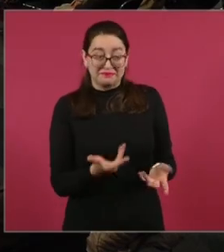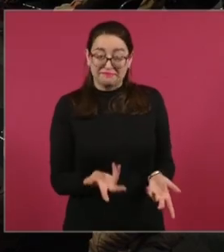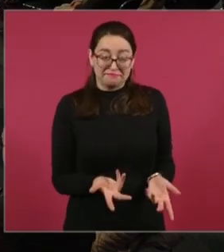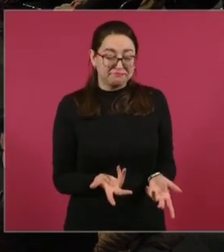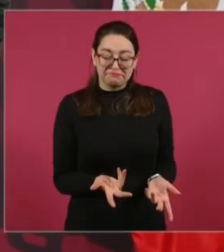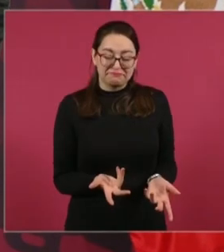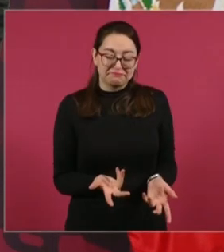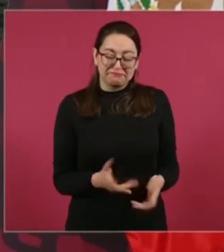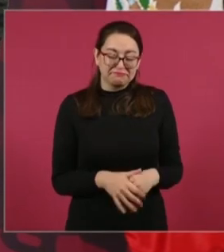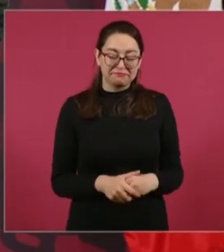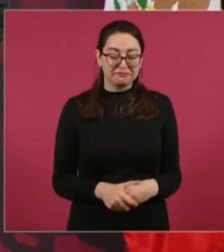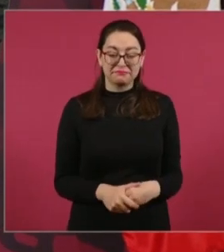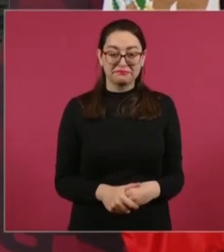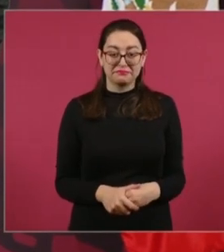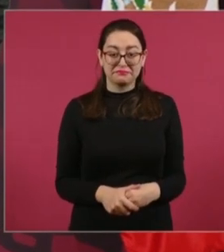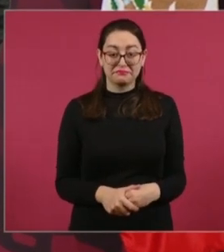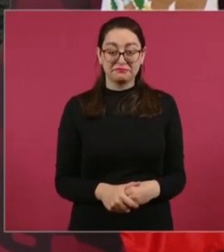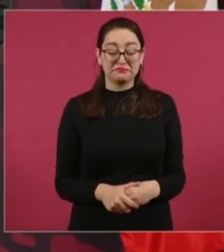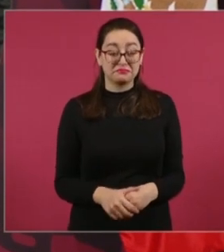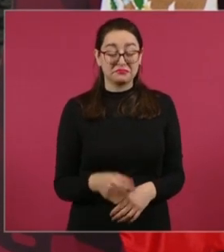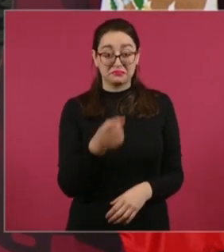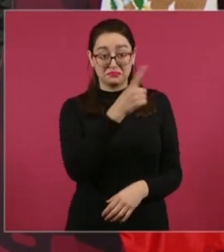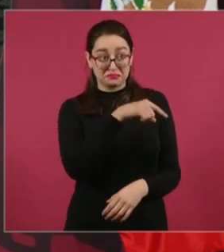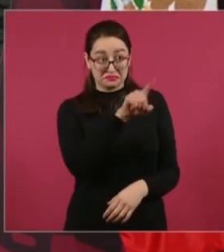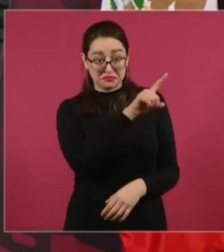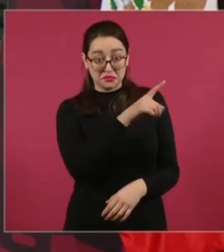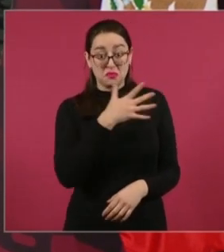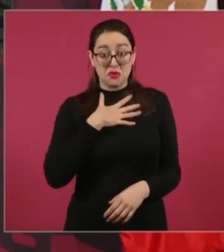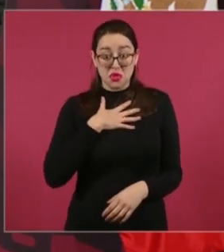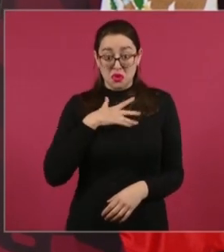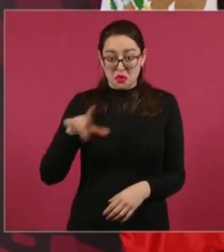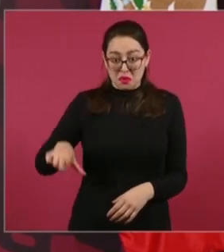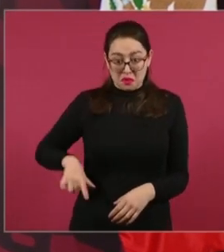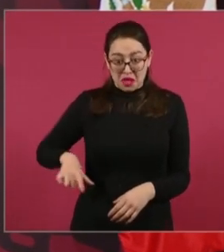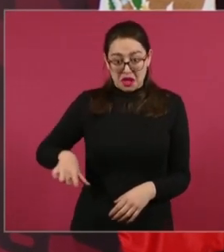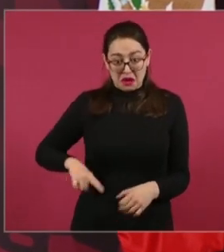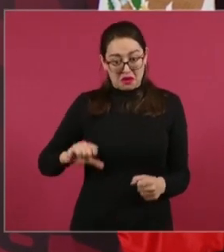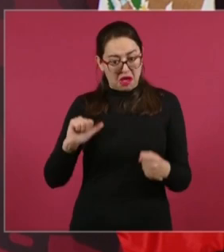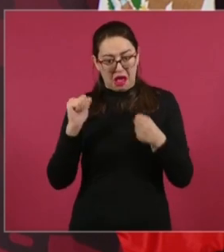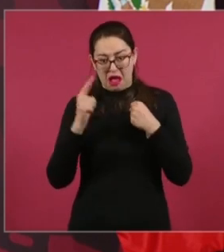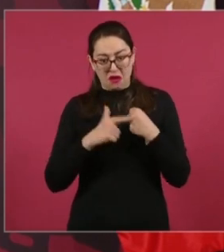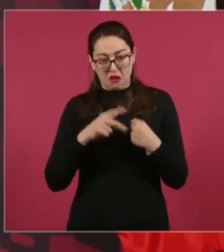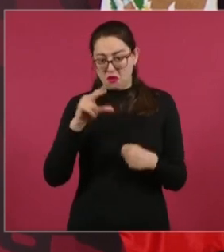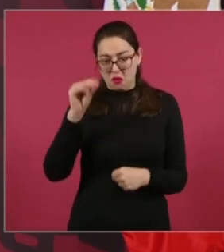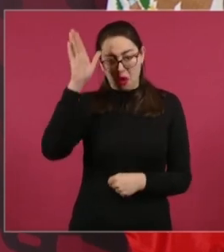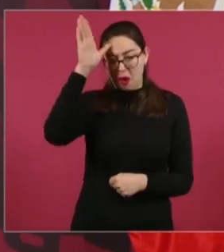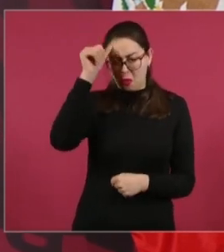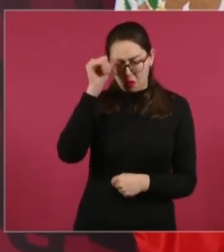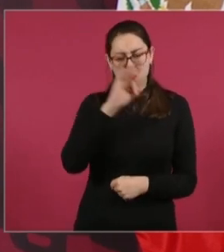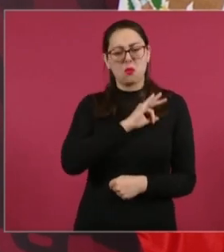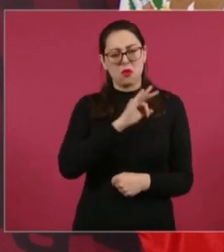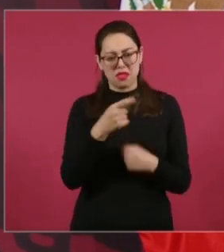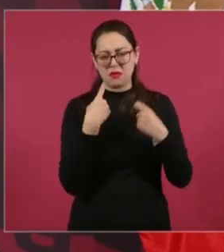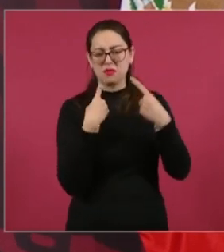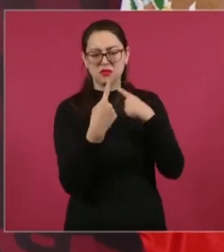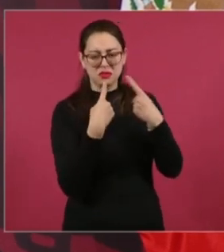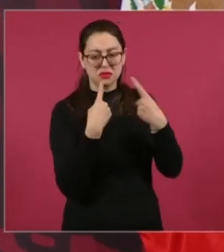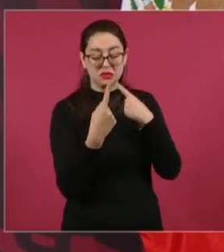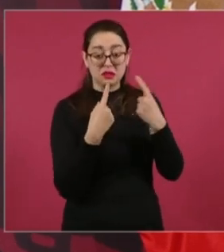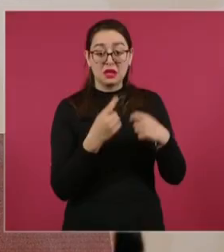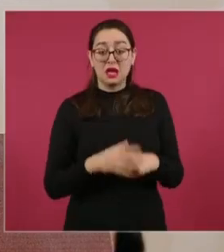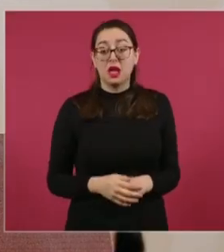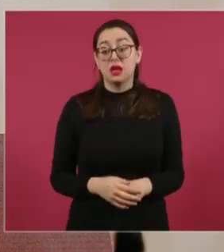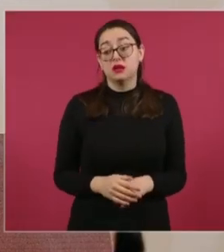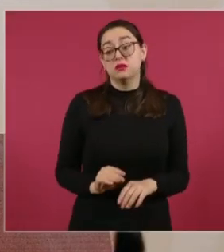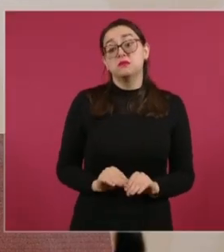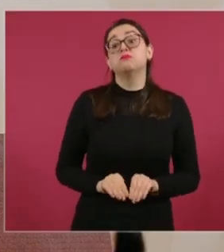pues que lo planteen abiertamente, que no lo manden a